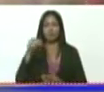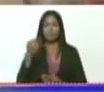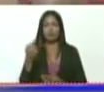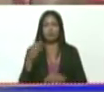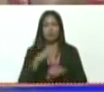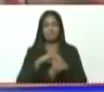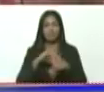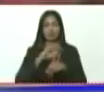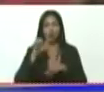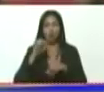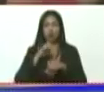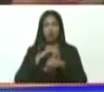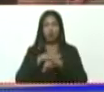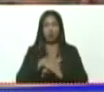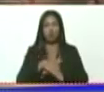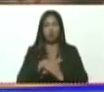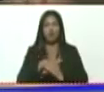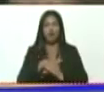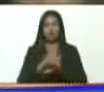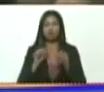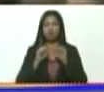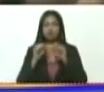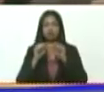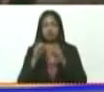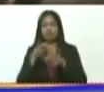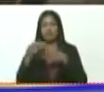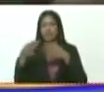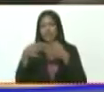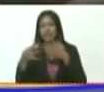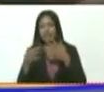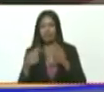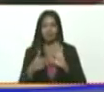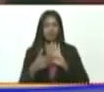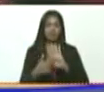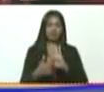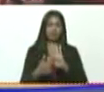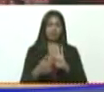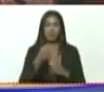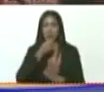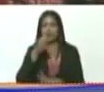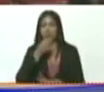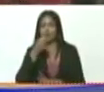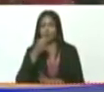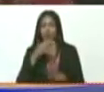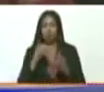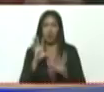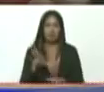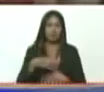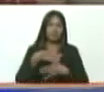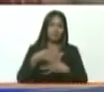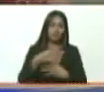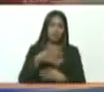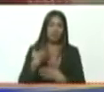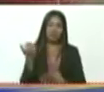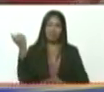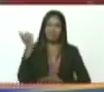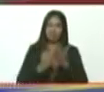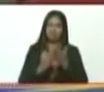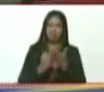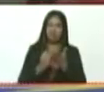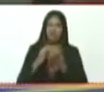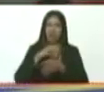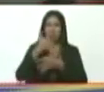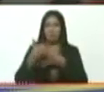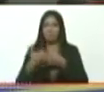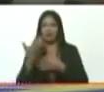ministro Jorge Rodríguez, el ministro Reverol seguirán dando detalles de las intenciones asesinas, de los planes